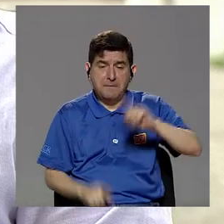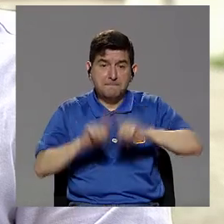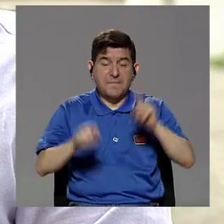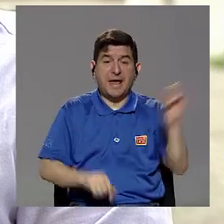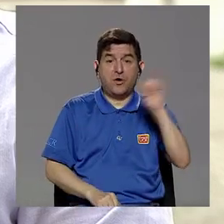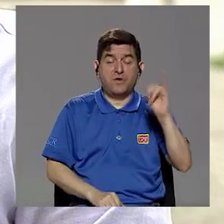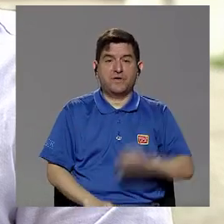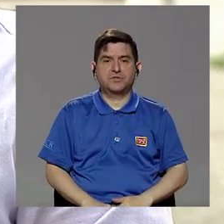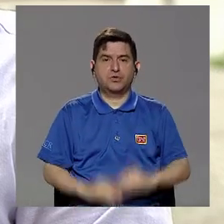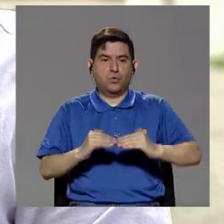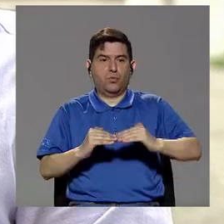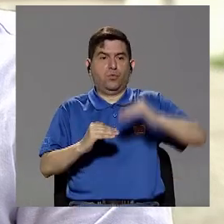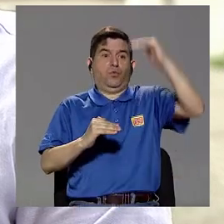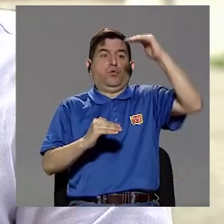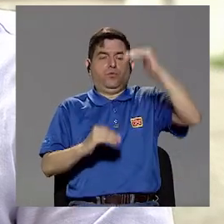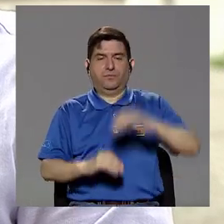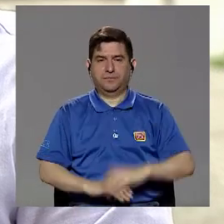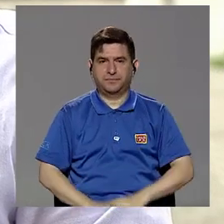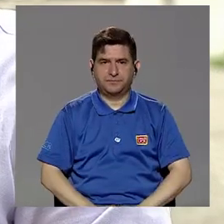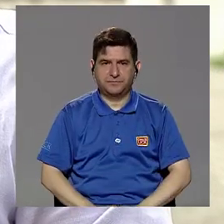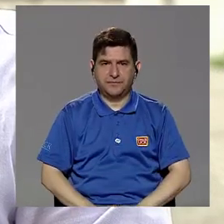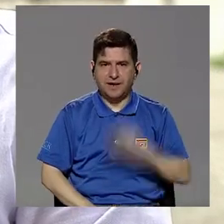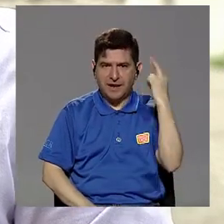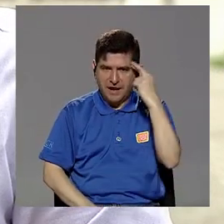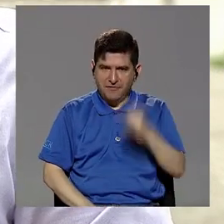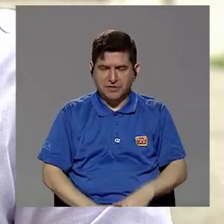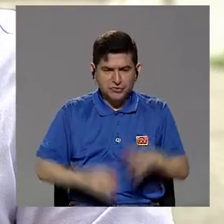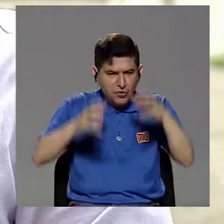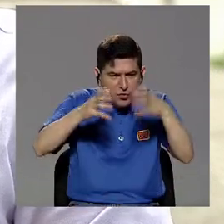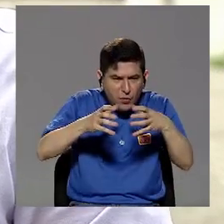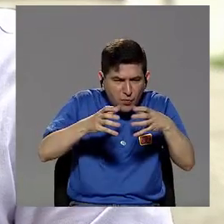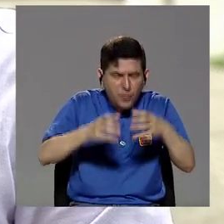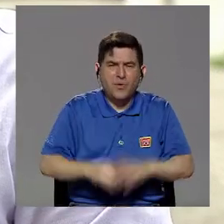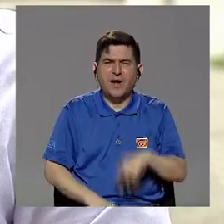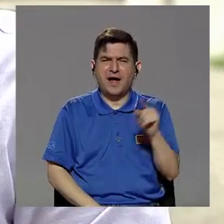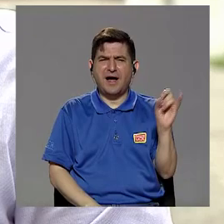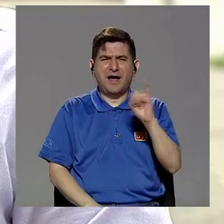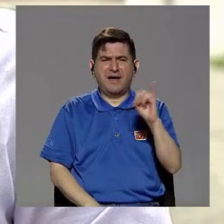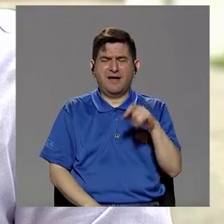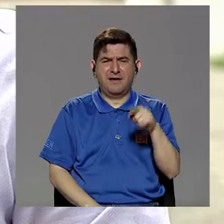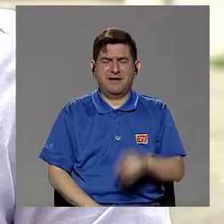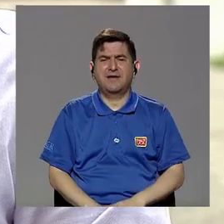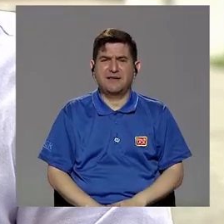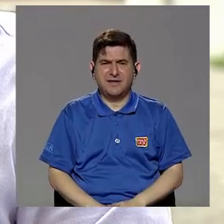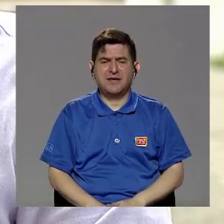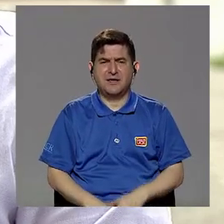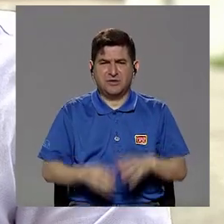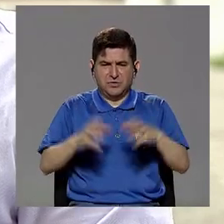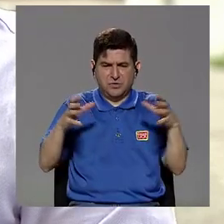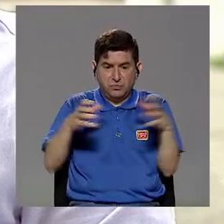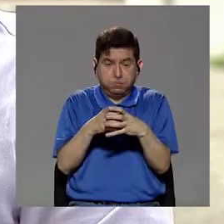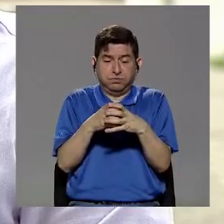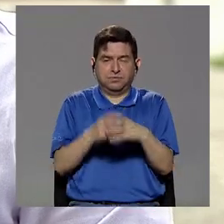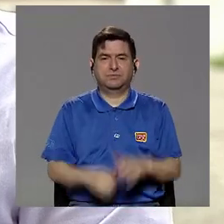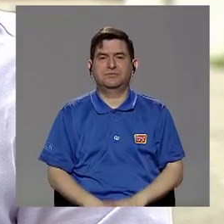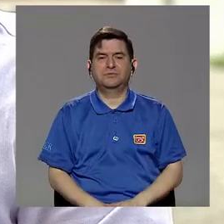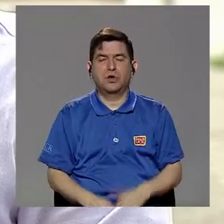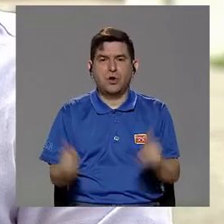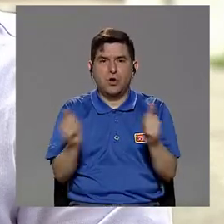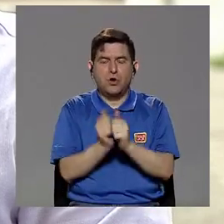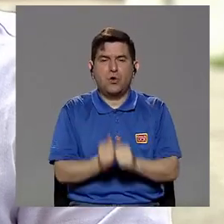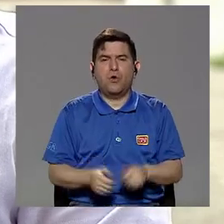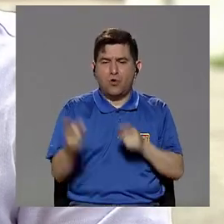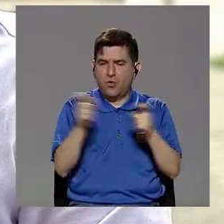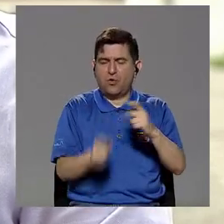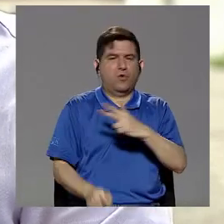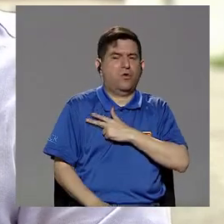da una infección, va a tener una incontinencia mucho más importante. Porque la vejiga, al estar irritada, se le va a contraer más. Generalmente con